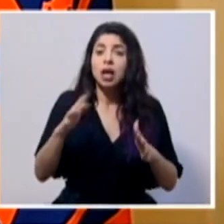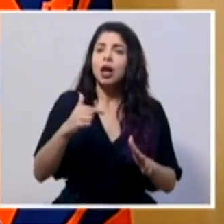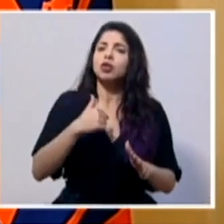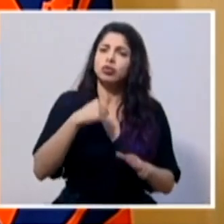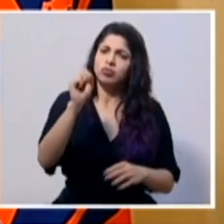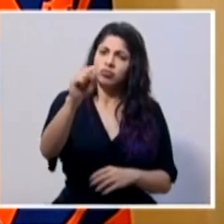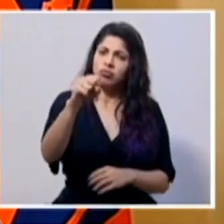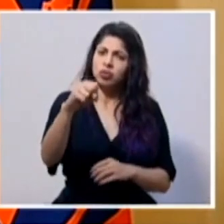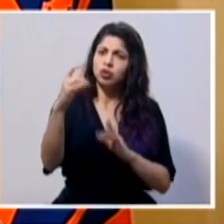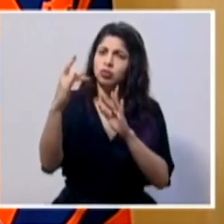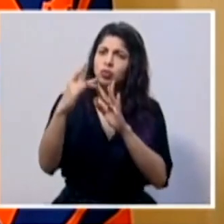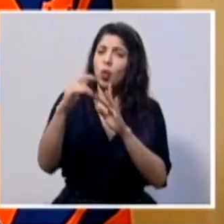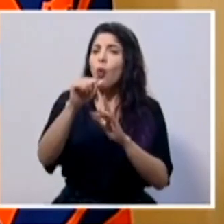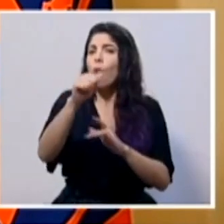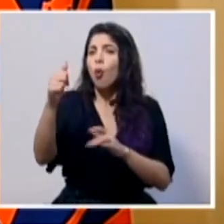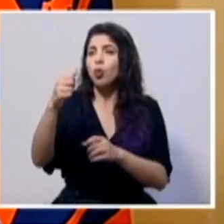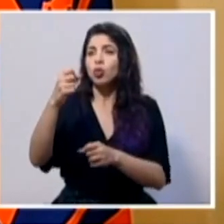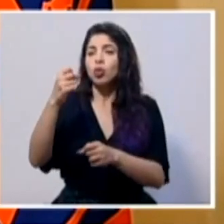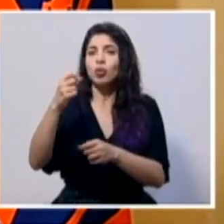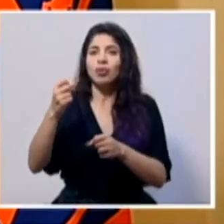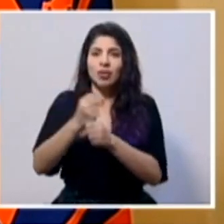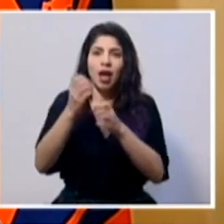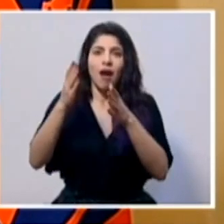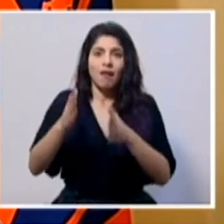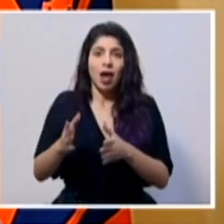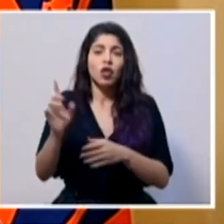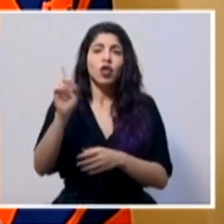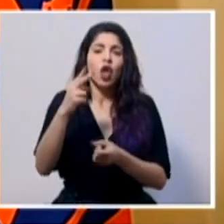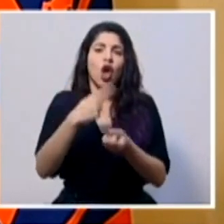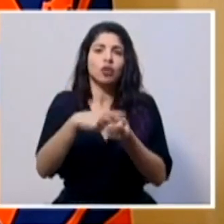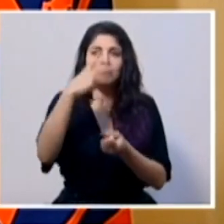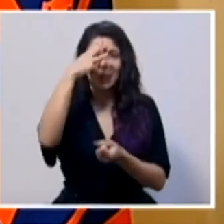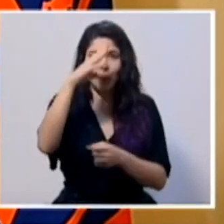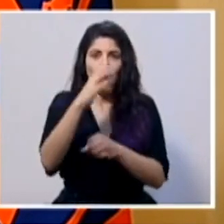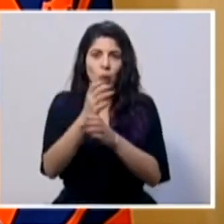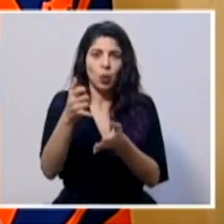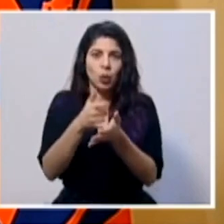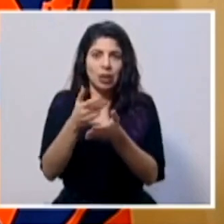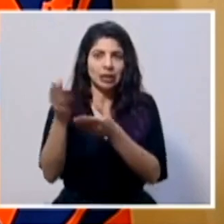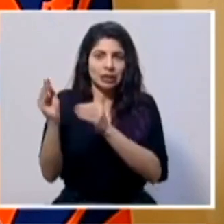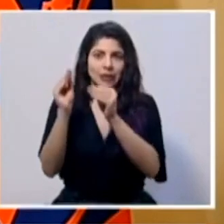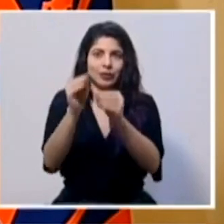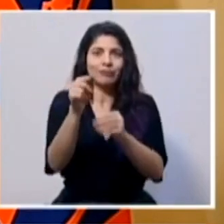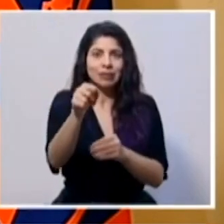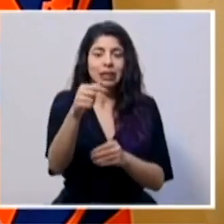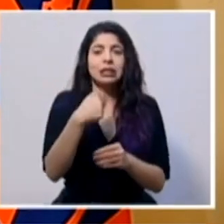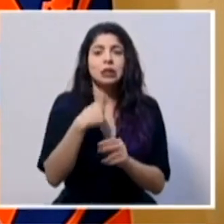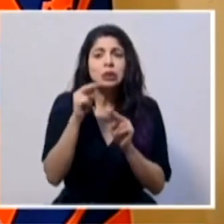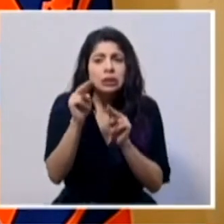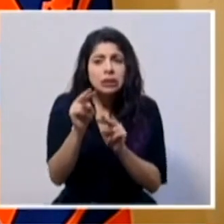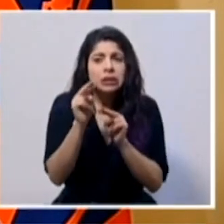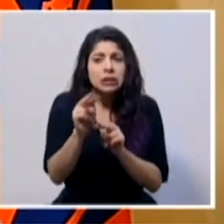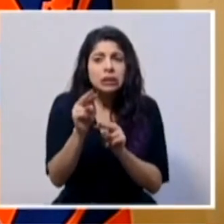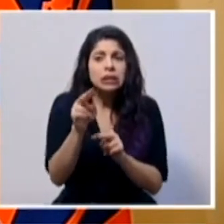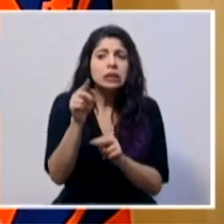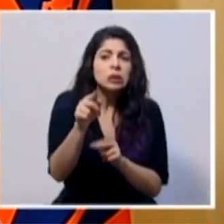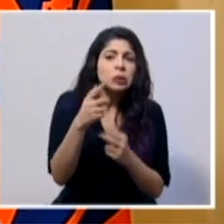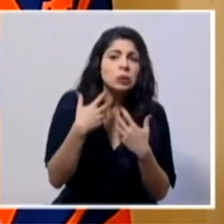comunicado, hay otro funcionario que está en la unidad de cuidados intensivos del Hospital México, que he estado pendiente de la condición de